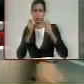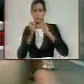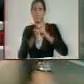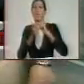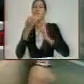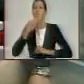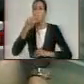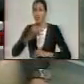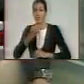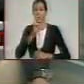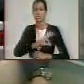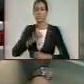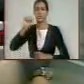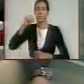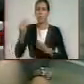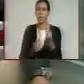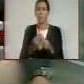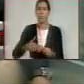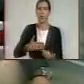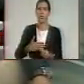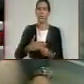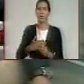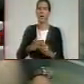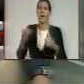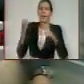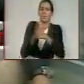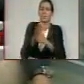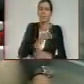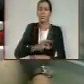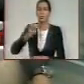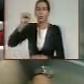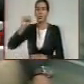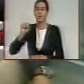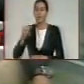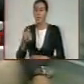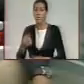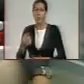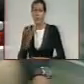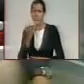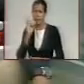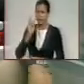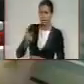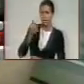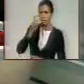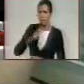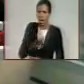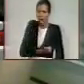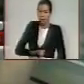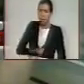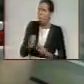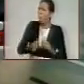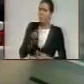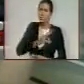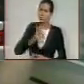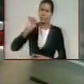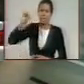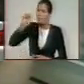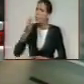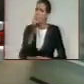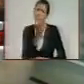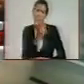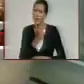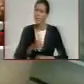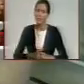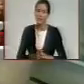tú le vas a pedir marchar al socialismo, por ejemplo, a un pueblo que pase hambre? Eso está demostrado,